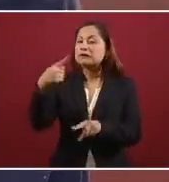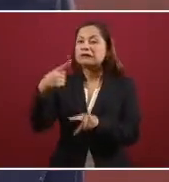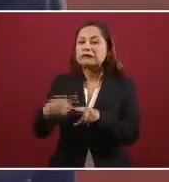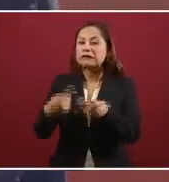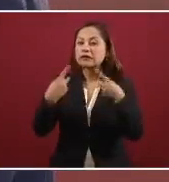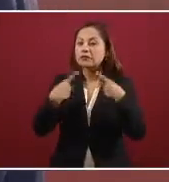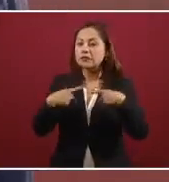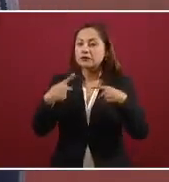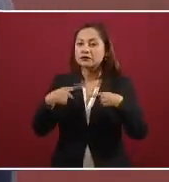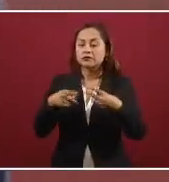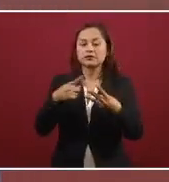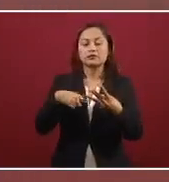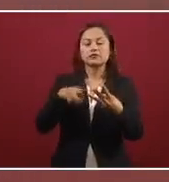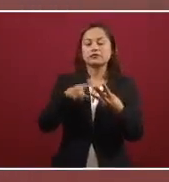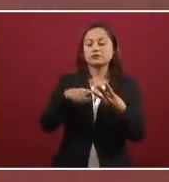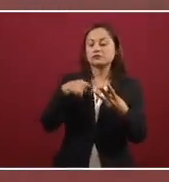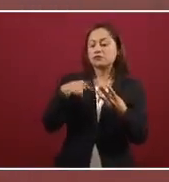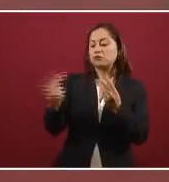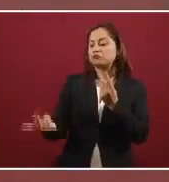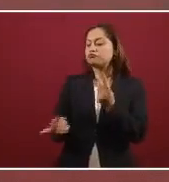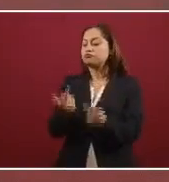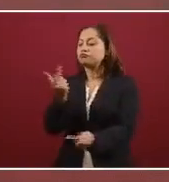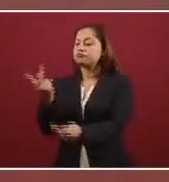levantamiento estadístico,